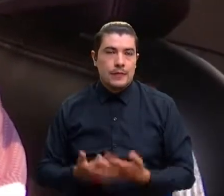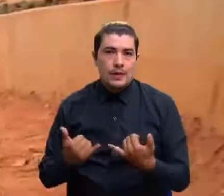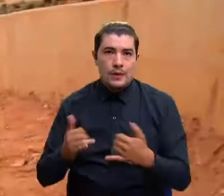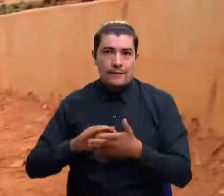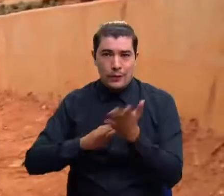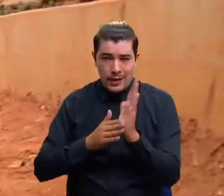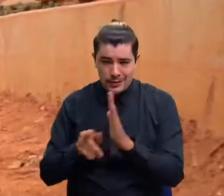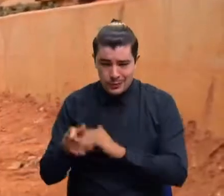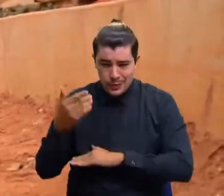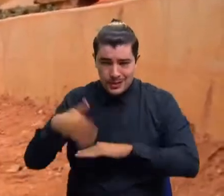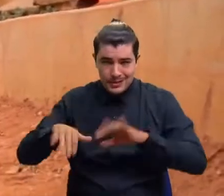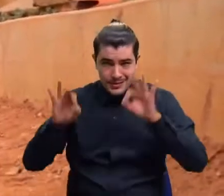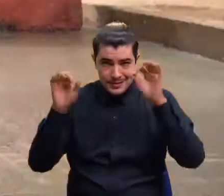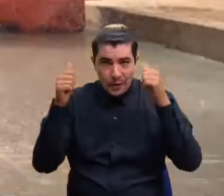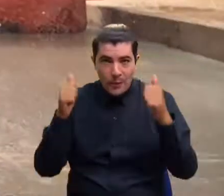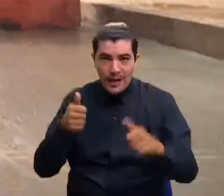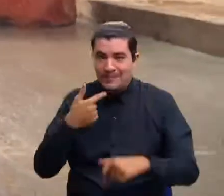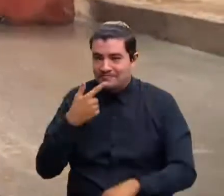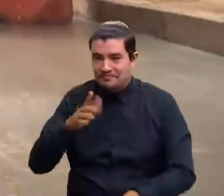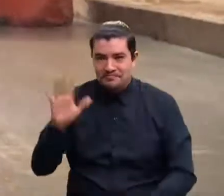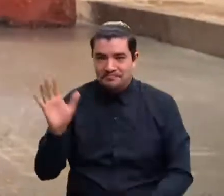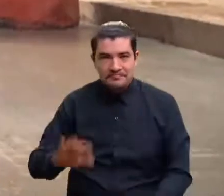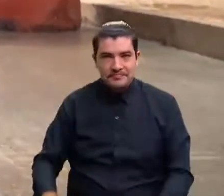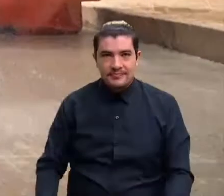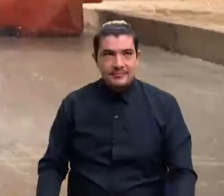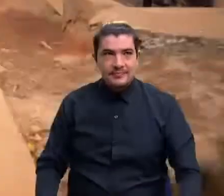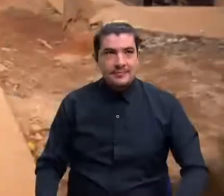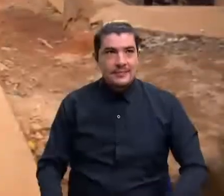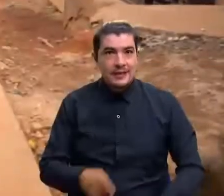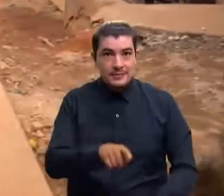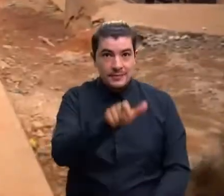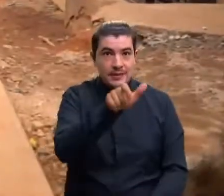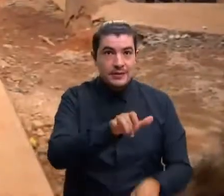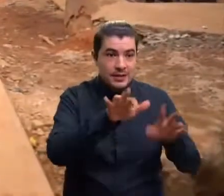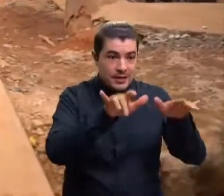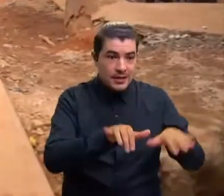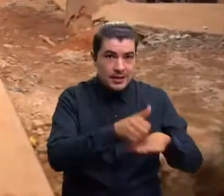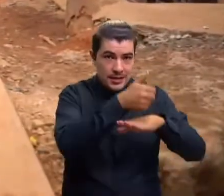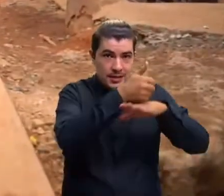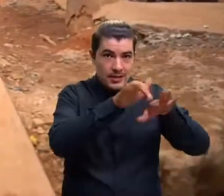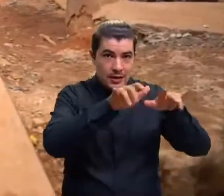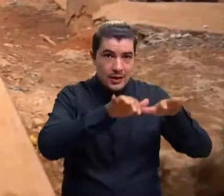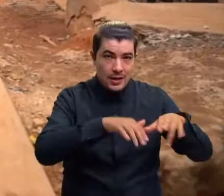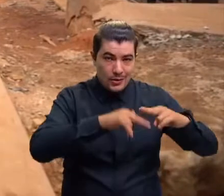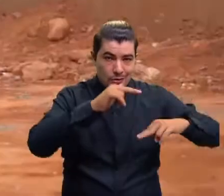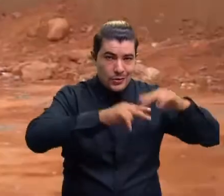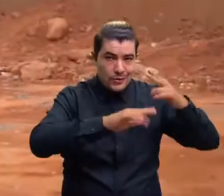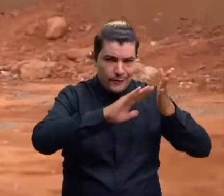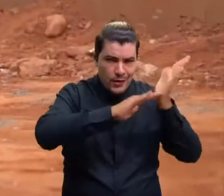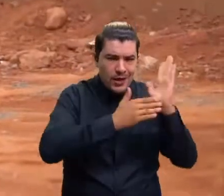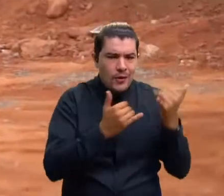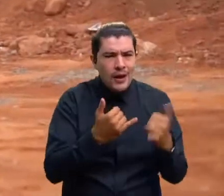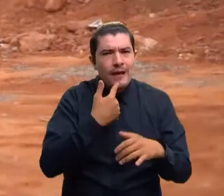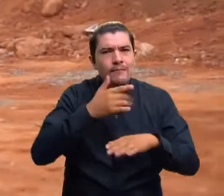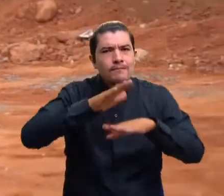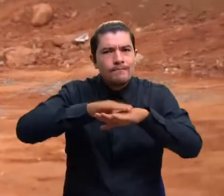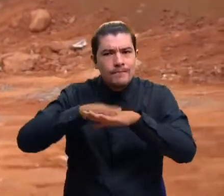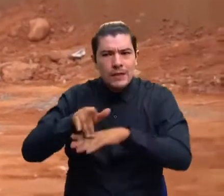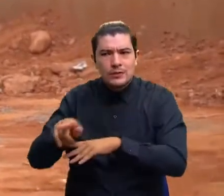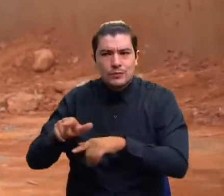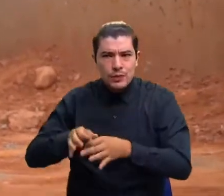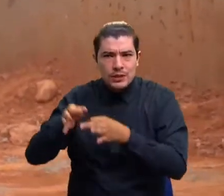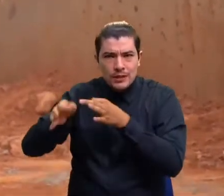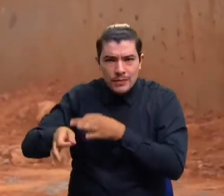decir que... Según Fernando Mier, secretario de Infraestructura de Florida Blanca, están avanzando en la recuperación de la malla vial